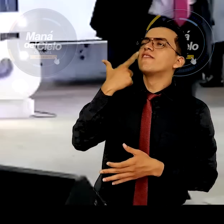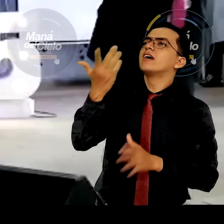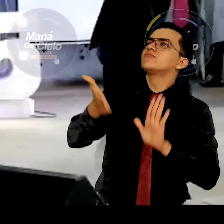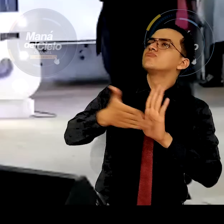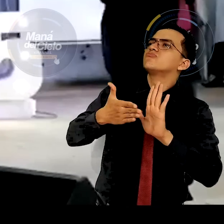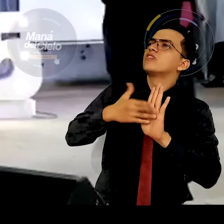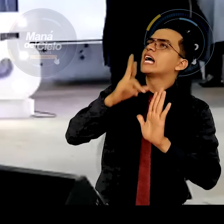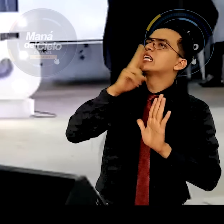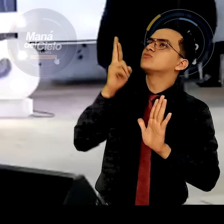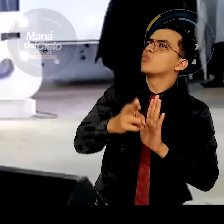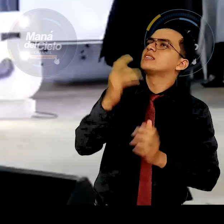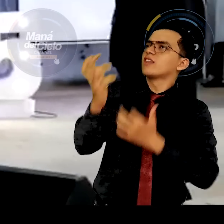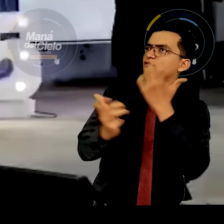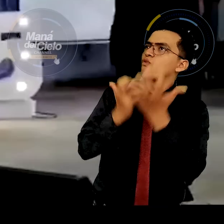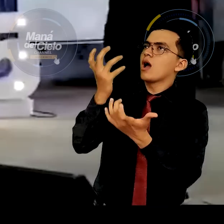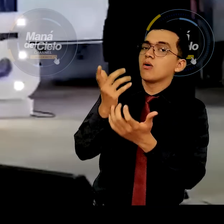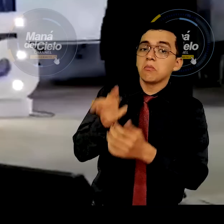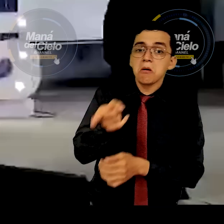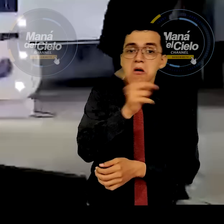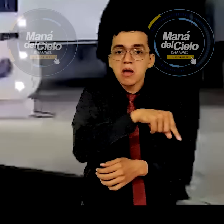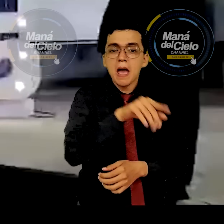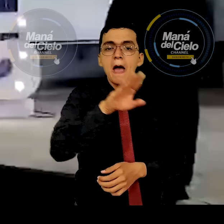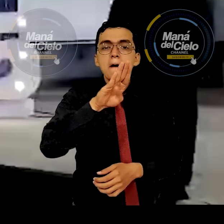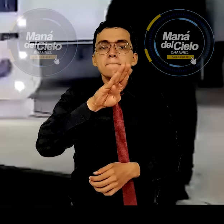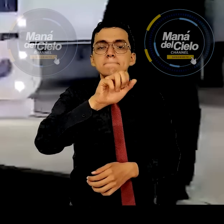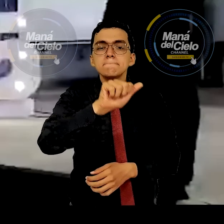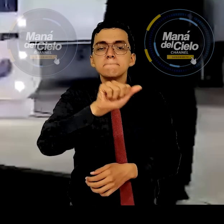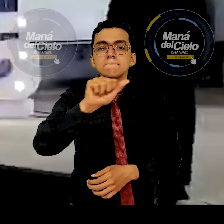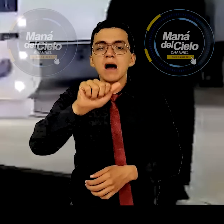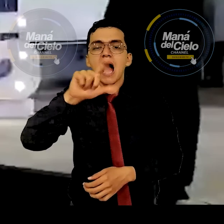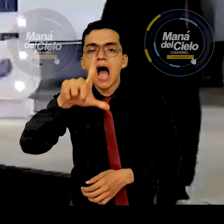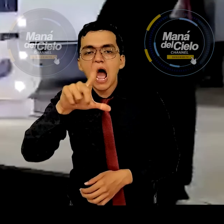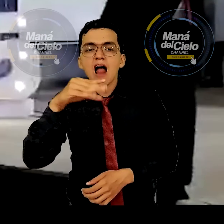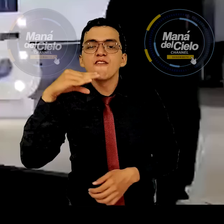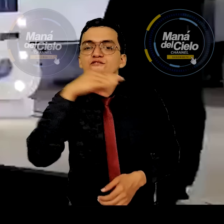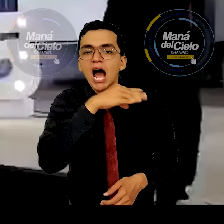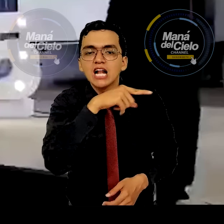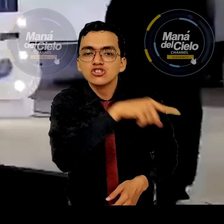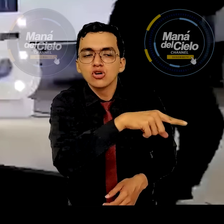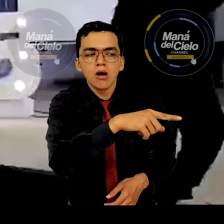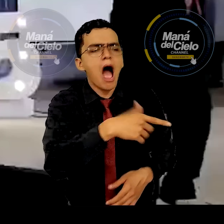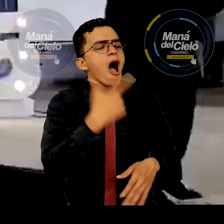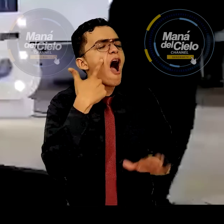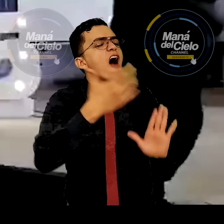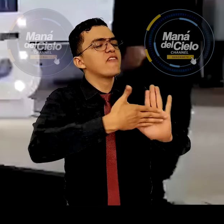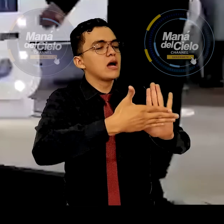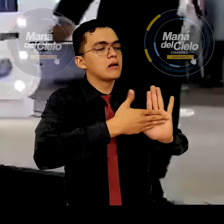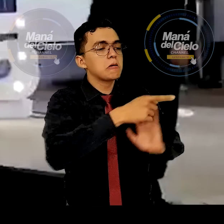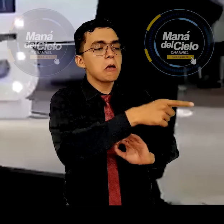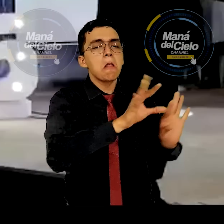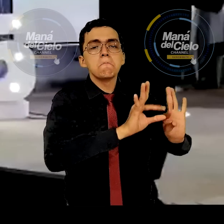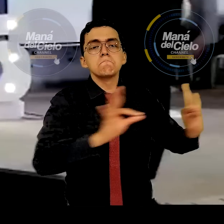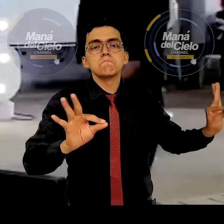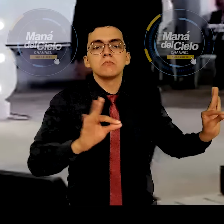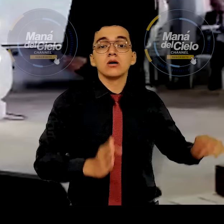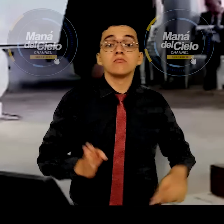se quedó callado, pero Jehová respondió. Y sigue respondiendo si nosotros todavía le creemos.